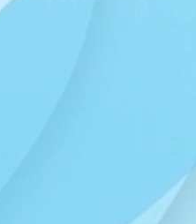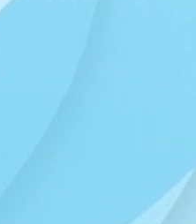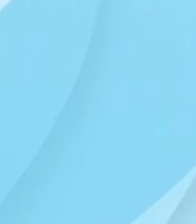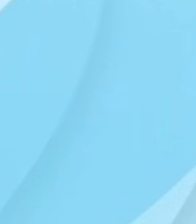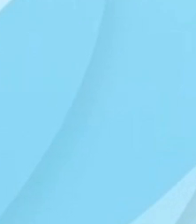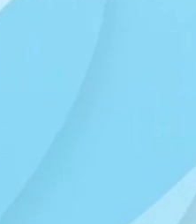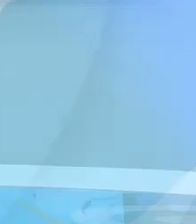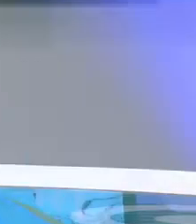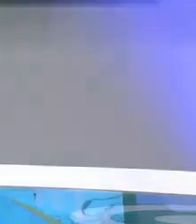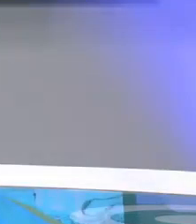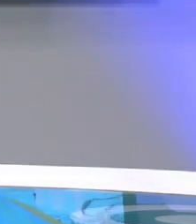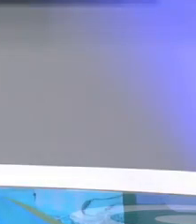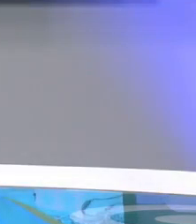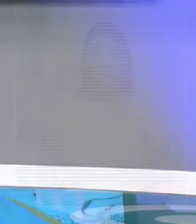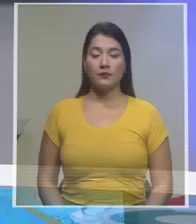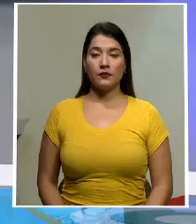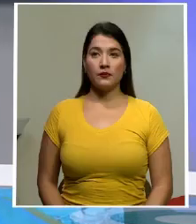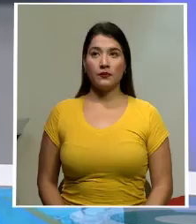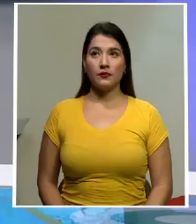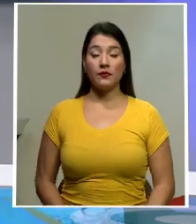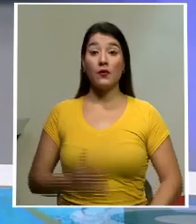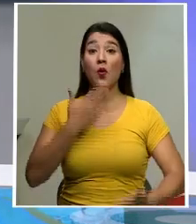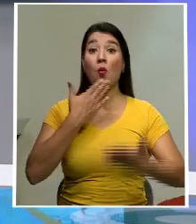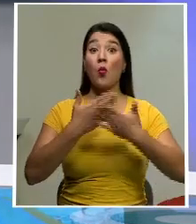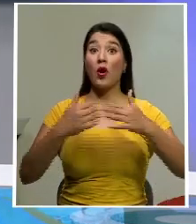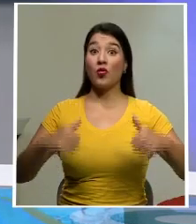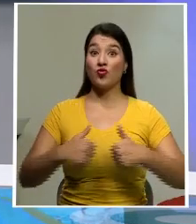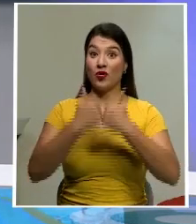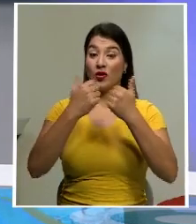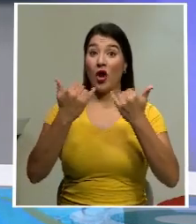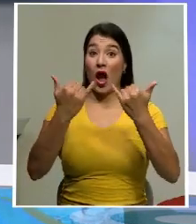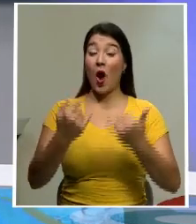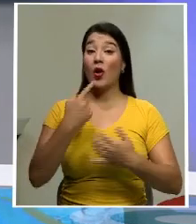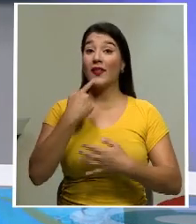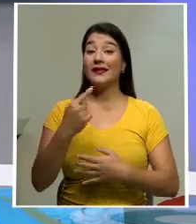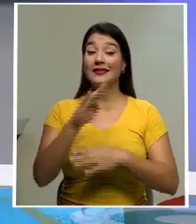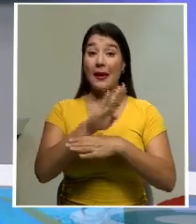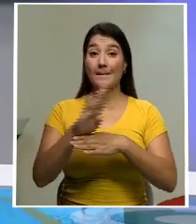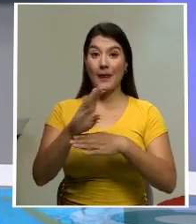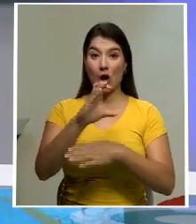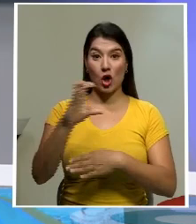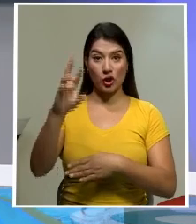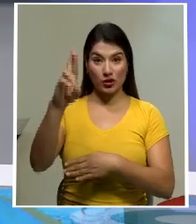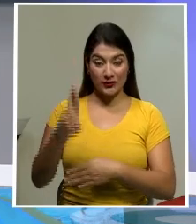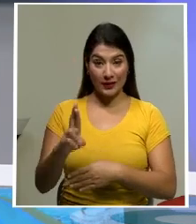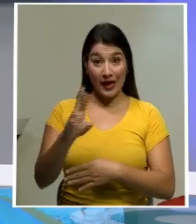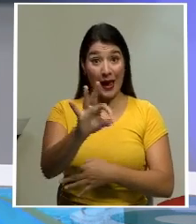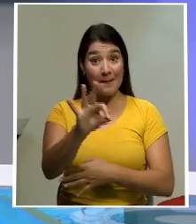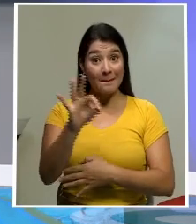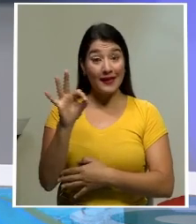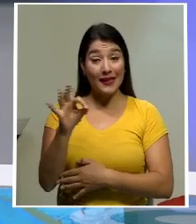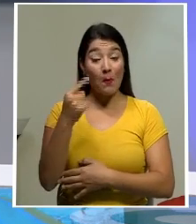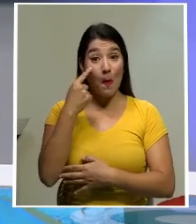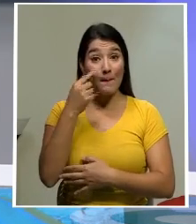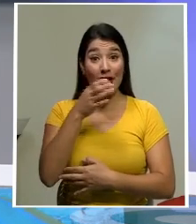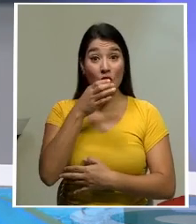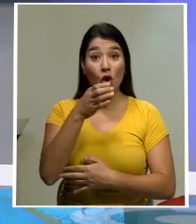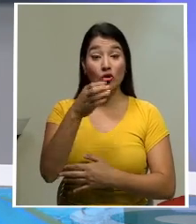con nosotros. Muy buen reto el que nos hace el BCR. Te invitamos a seguir los tips de ahorro en el